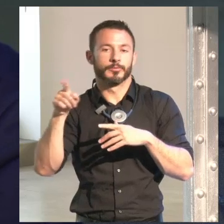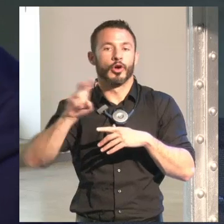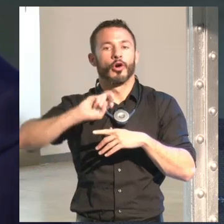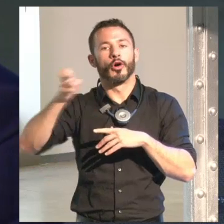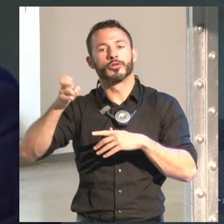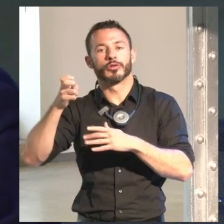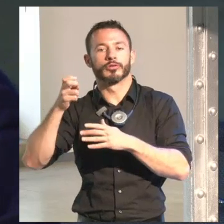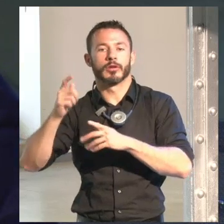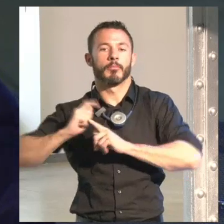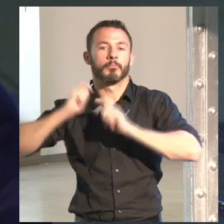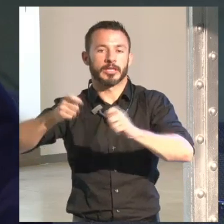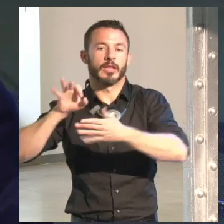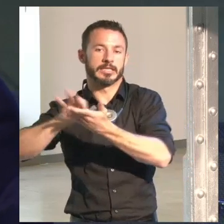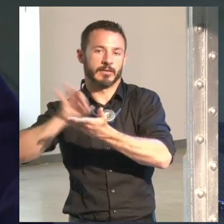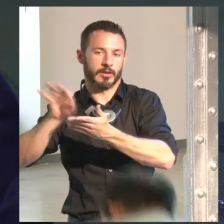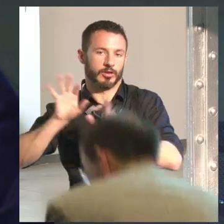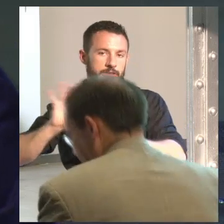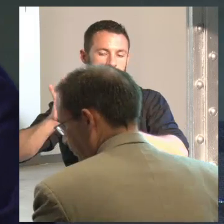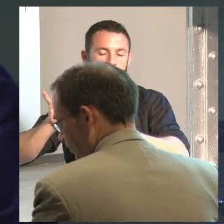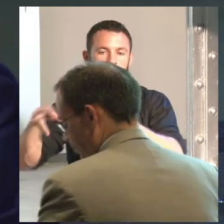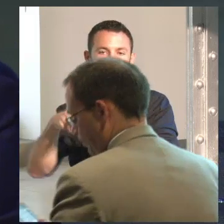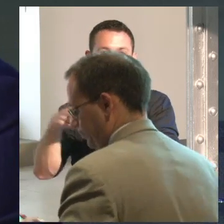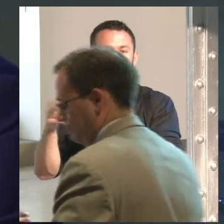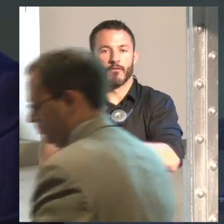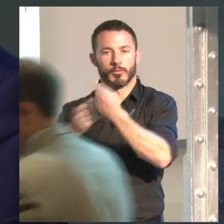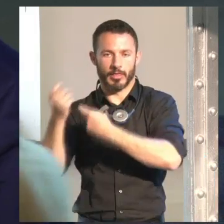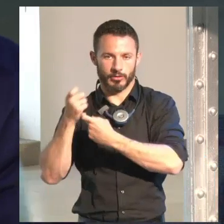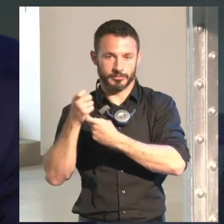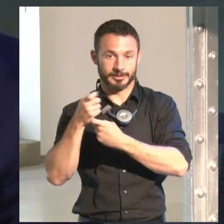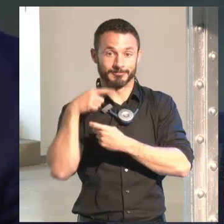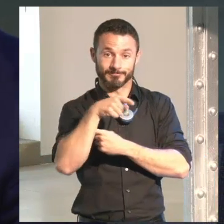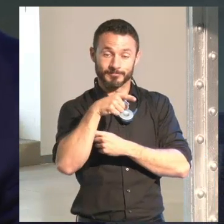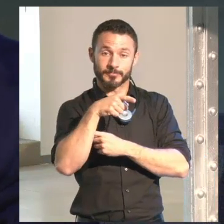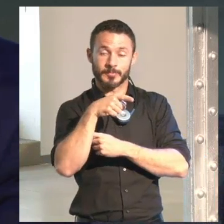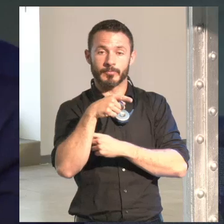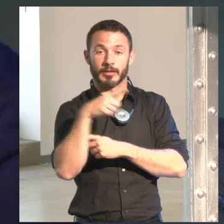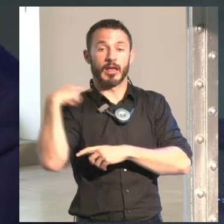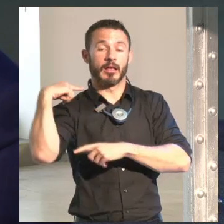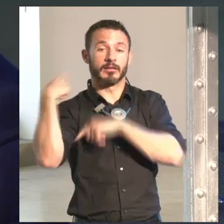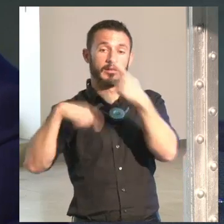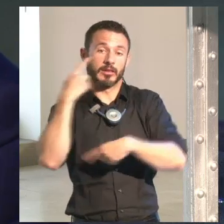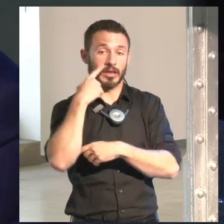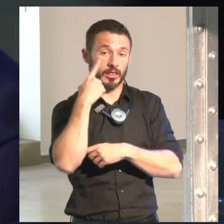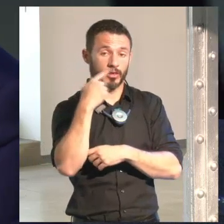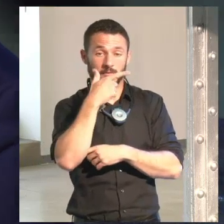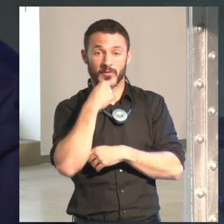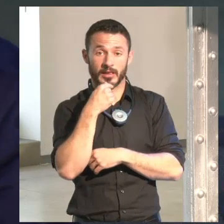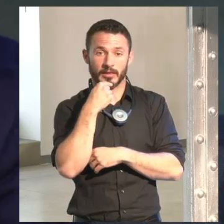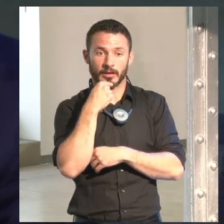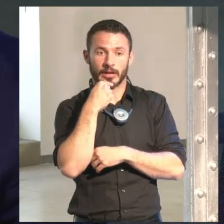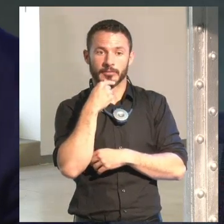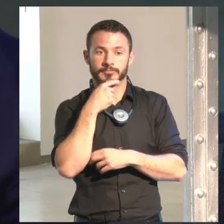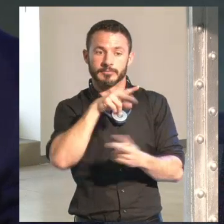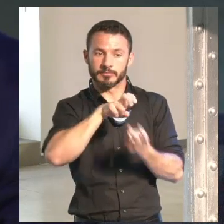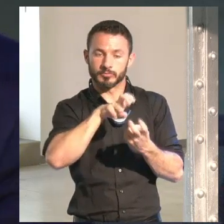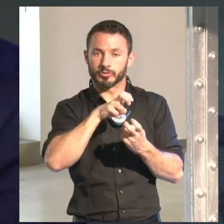de servicios de la sociedad de la información, pues claro, estos primeros, por tradición y por facilidad, tienen una carga